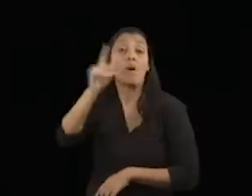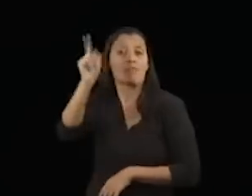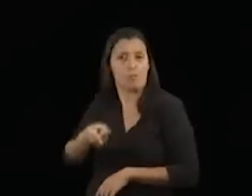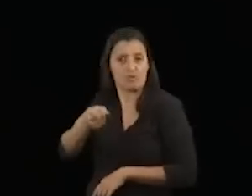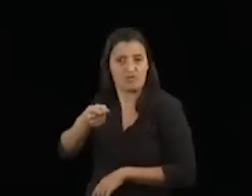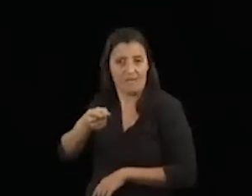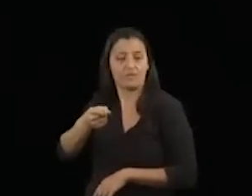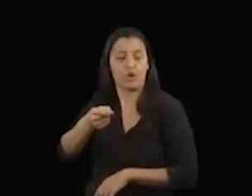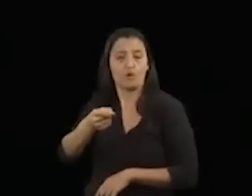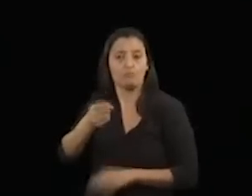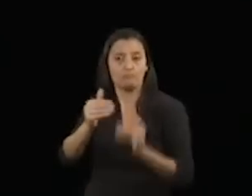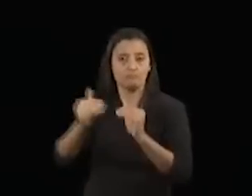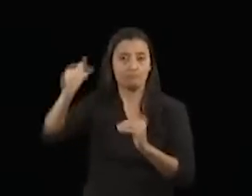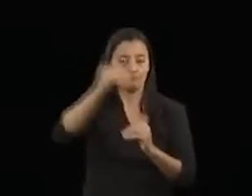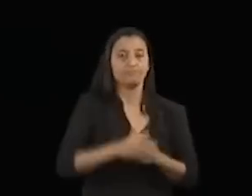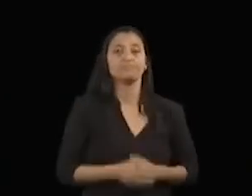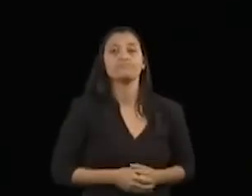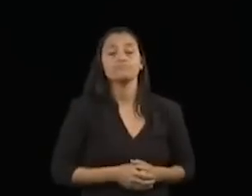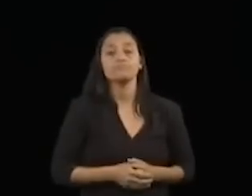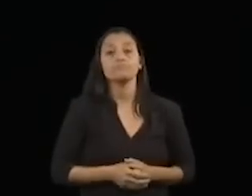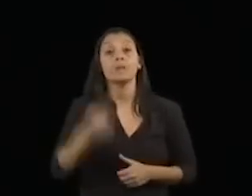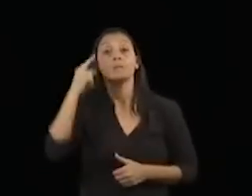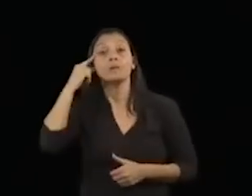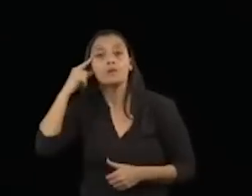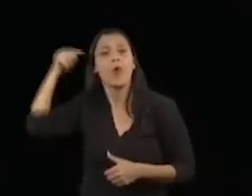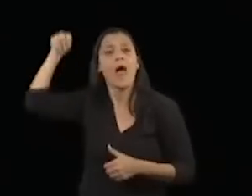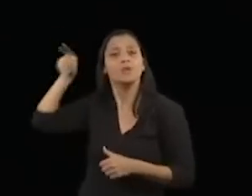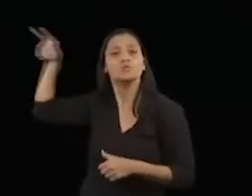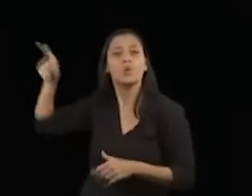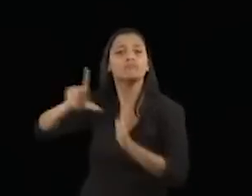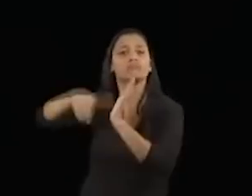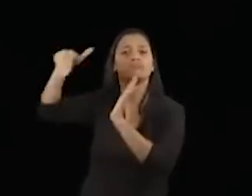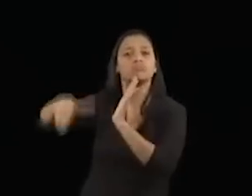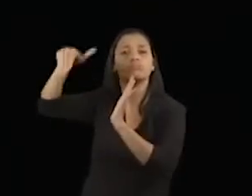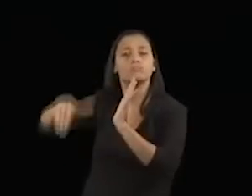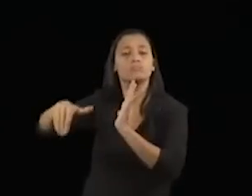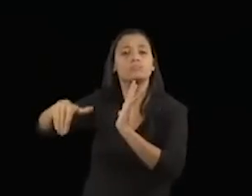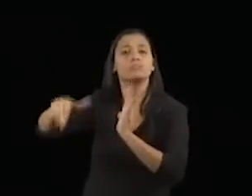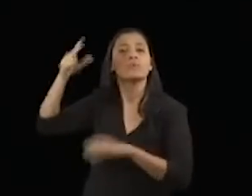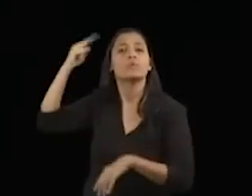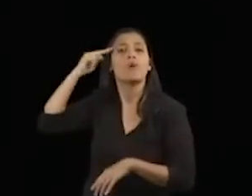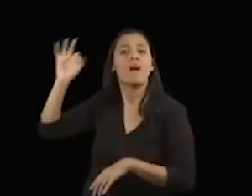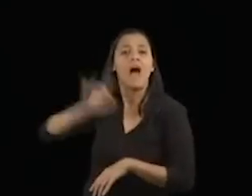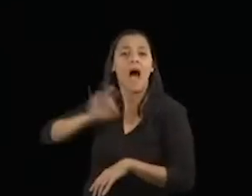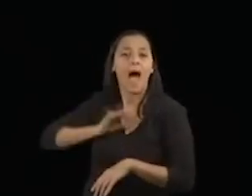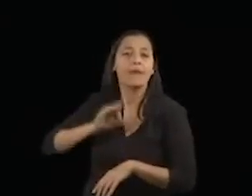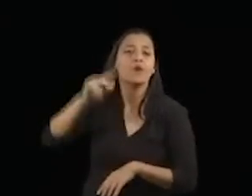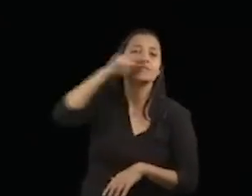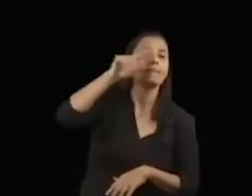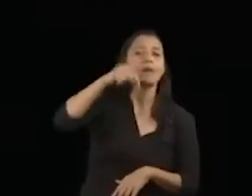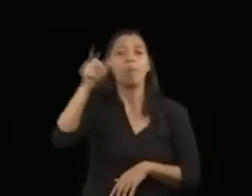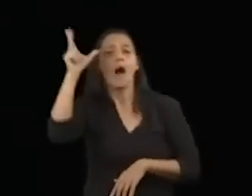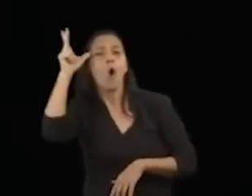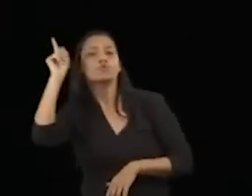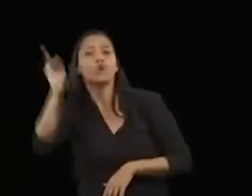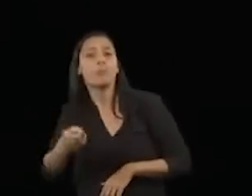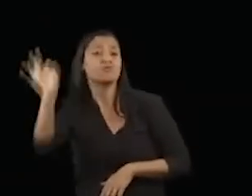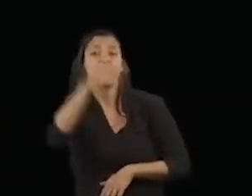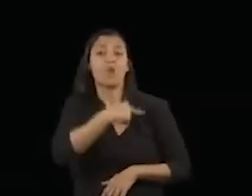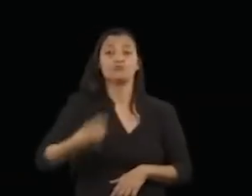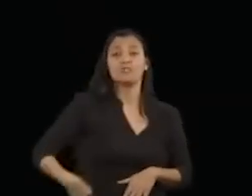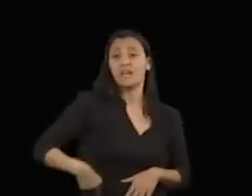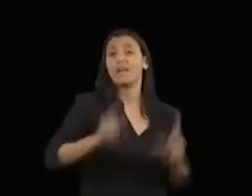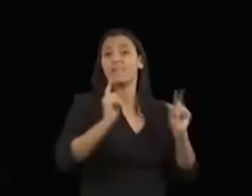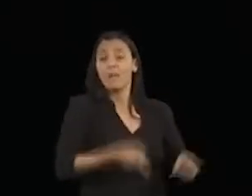4%. Corea del Sur, en 1978, tardó 9 años, una tasa de 7,8%. O China,